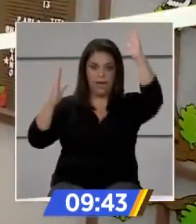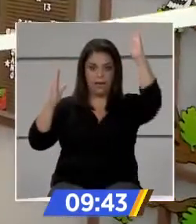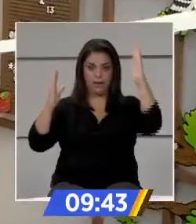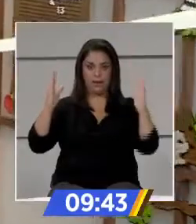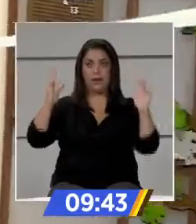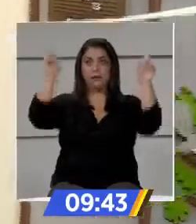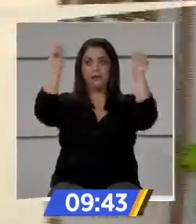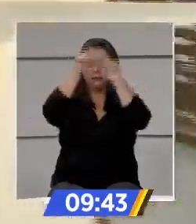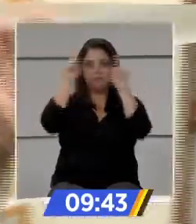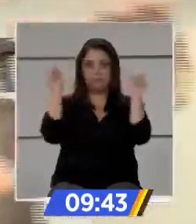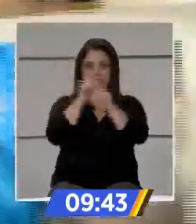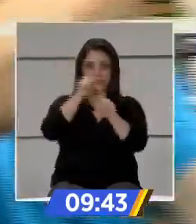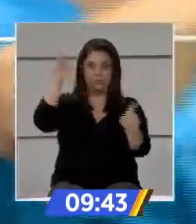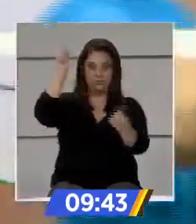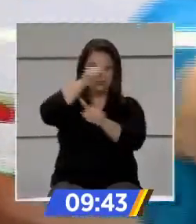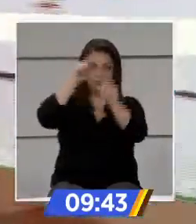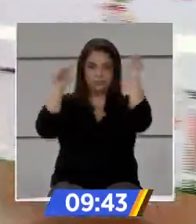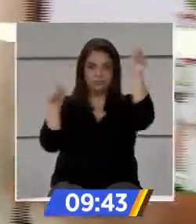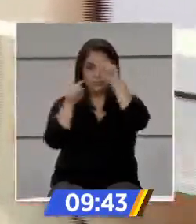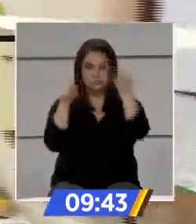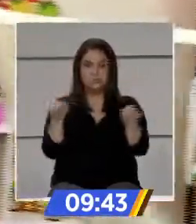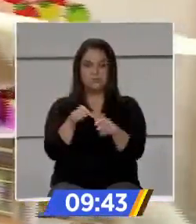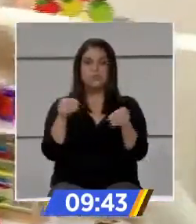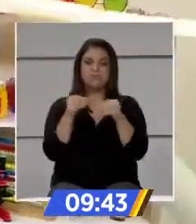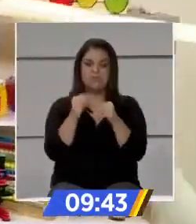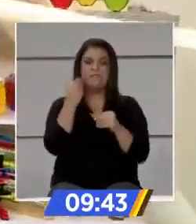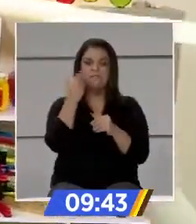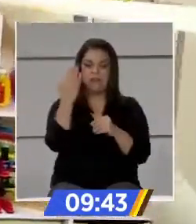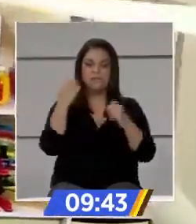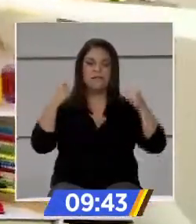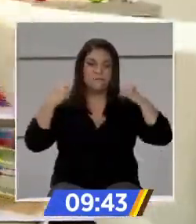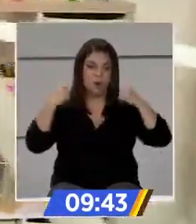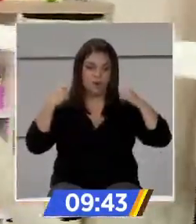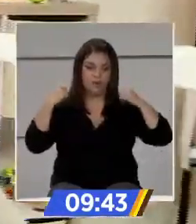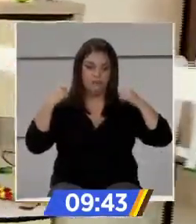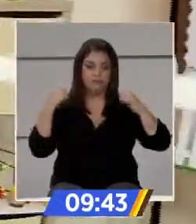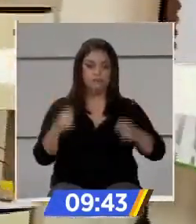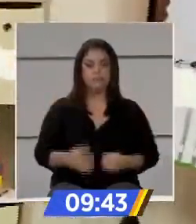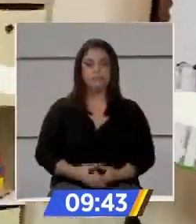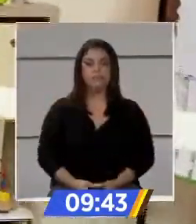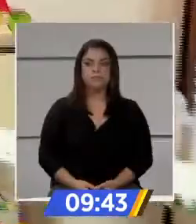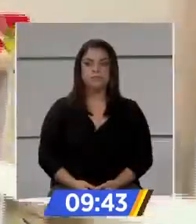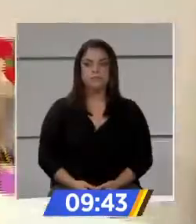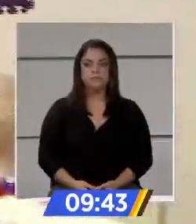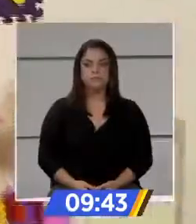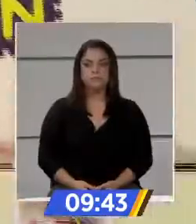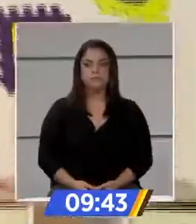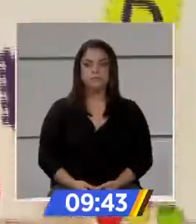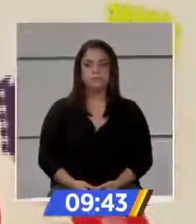a un lado. Y eso va a hacer que sea más firme y que sea como